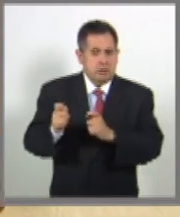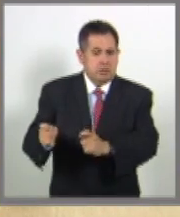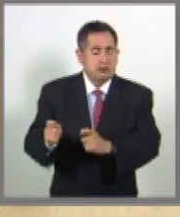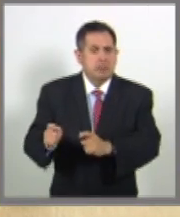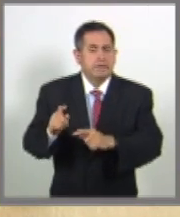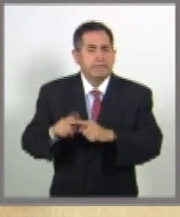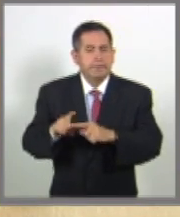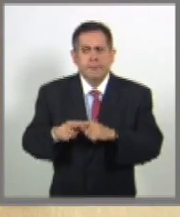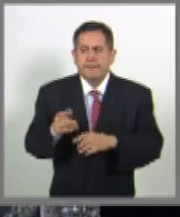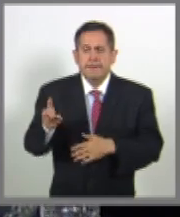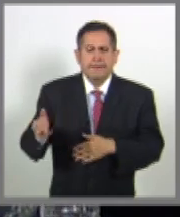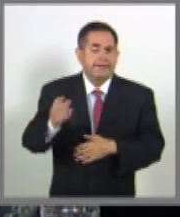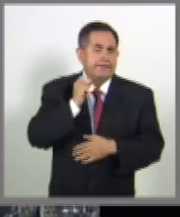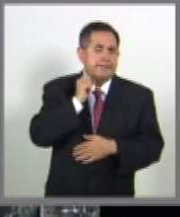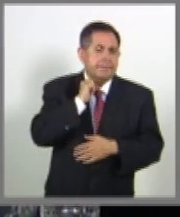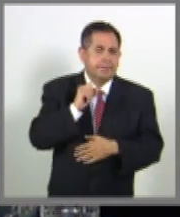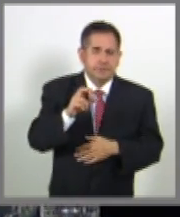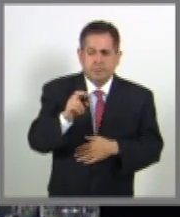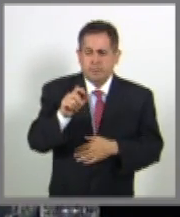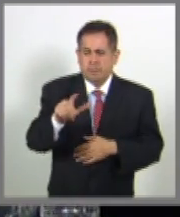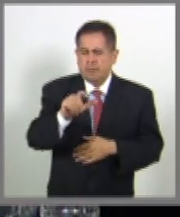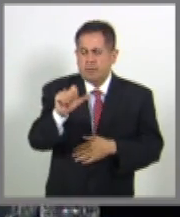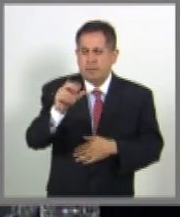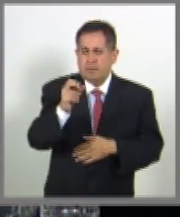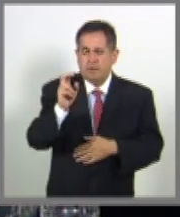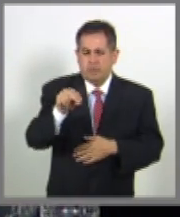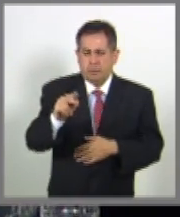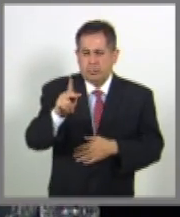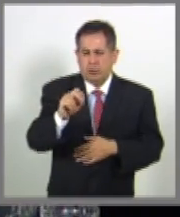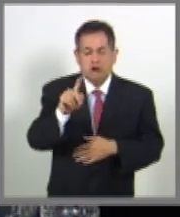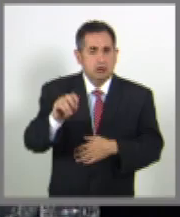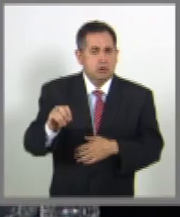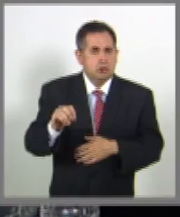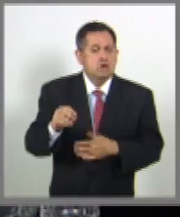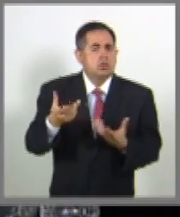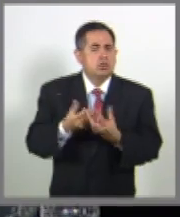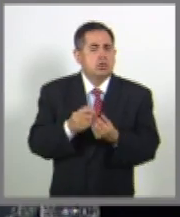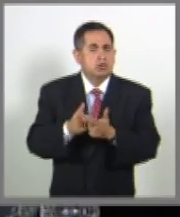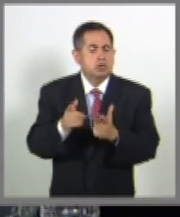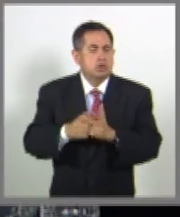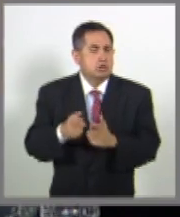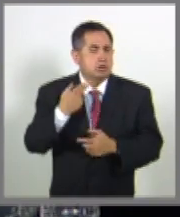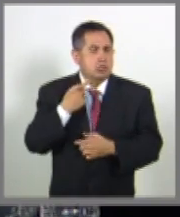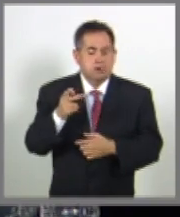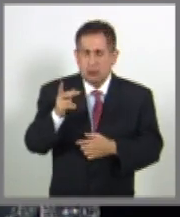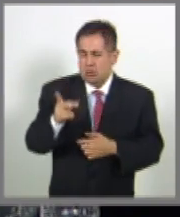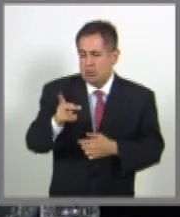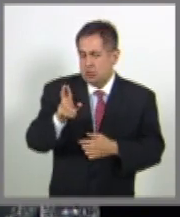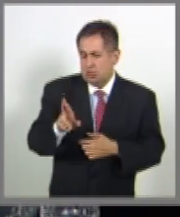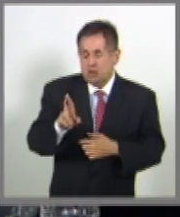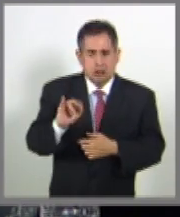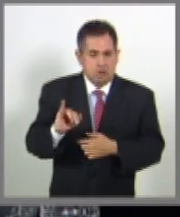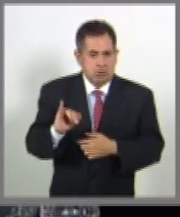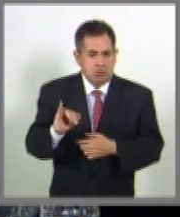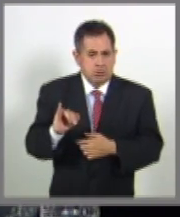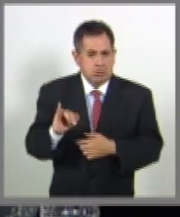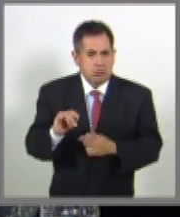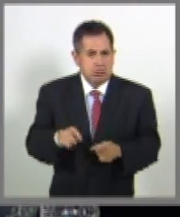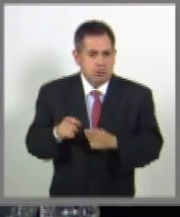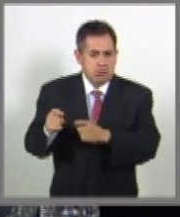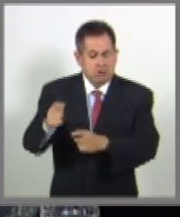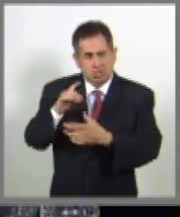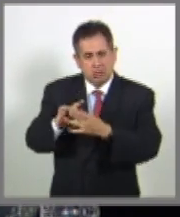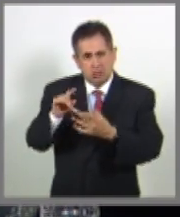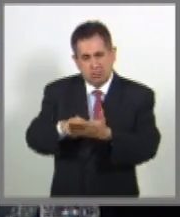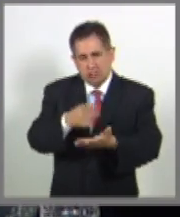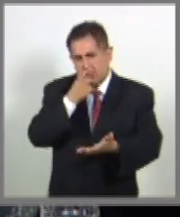El uso de la palabra el senador Raúl Aarón Pozos Lanz, del Grupo Parlamentario del Partido Revolucionario Institucional, para